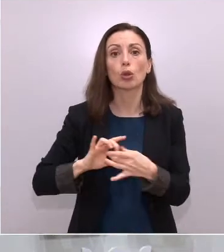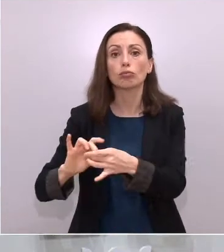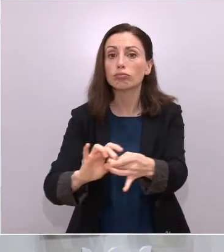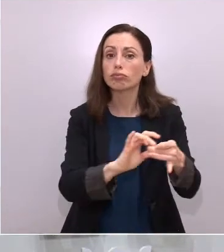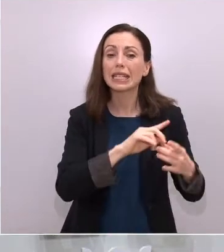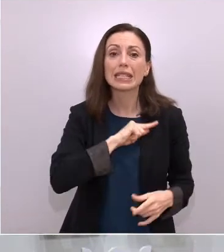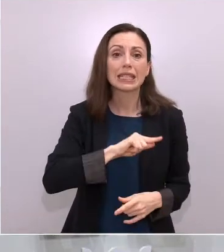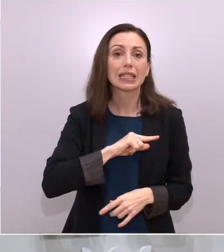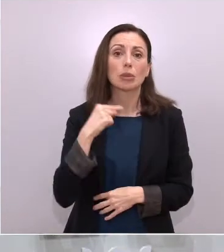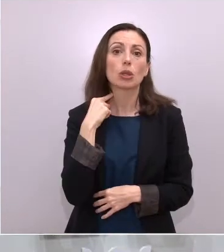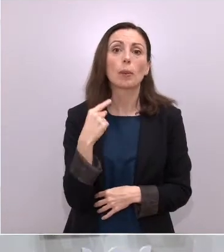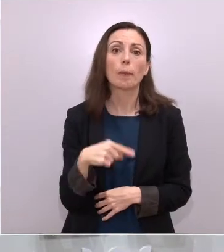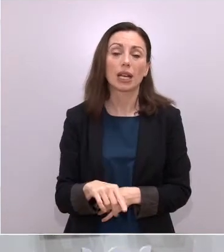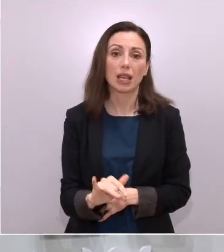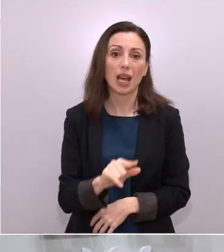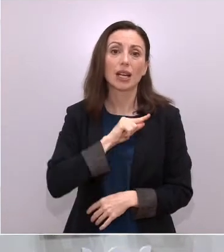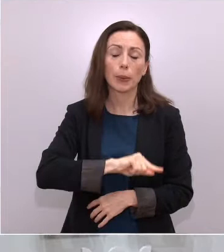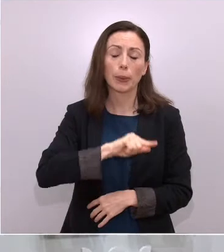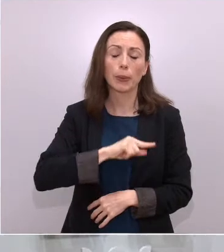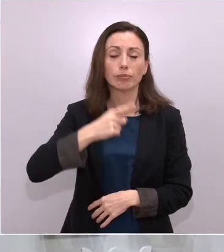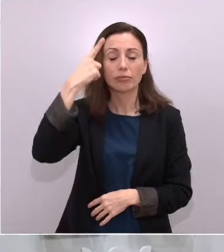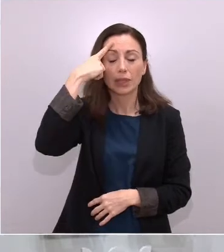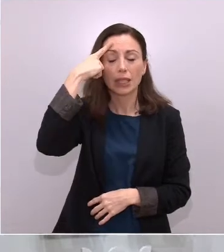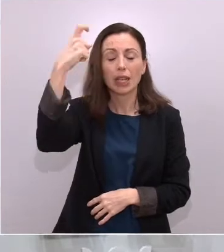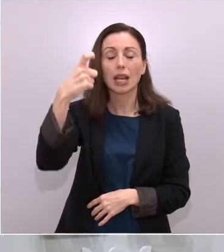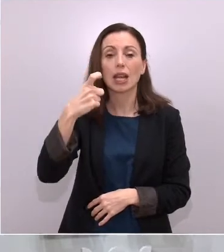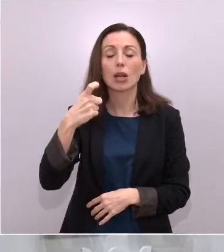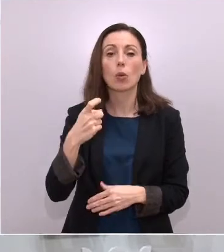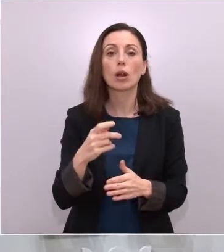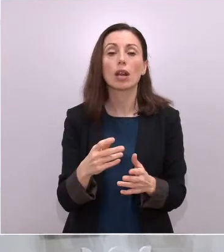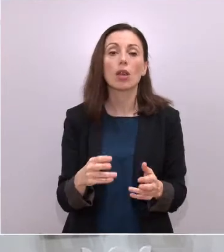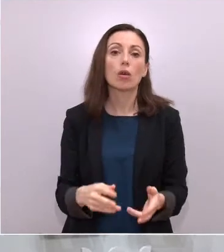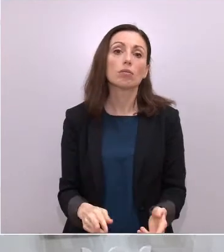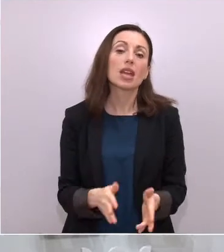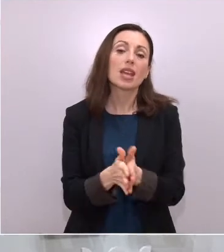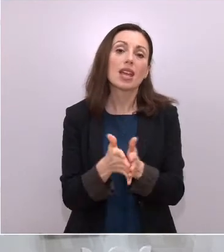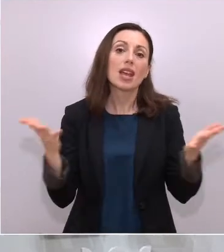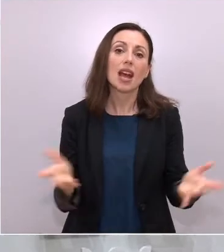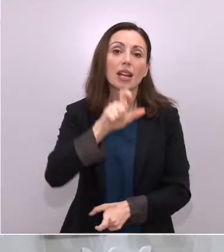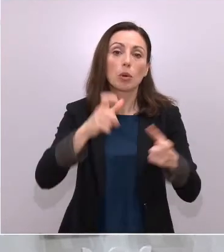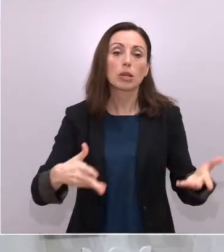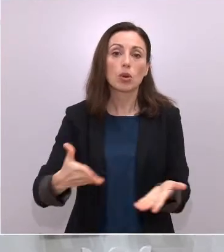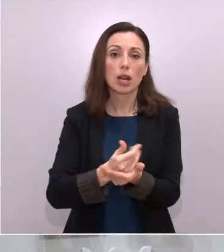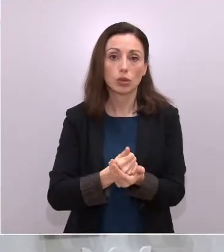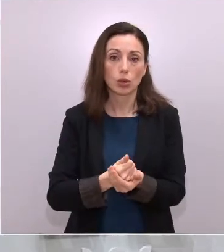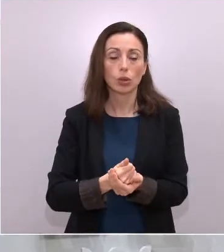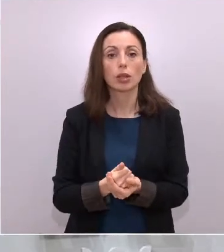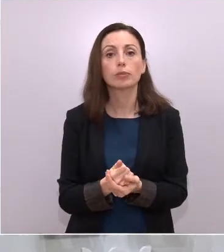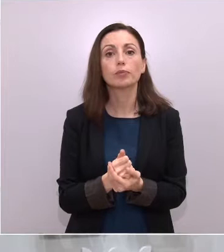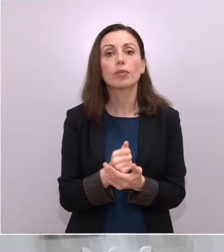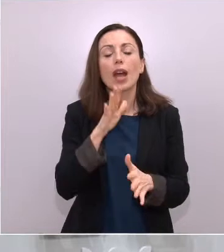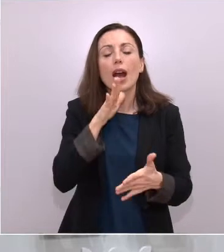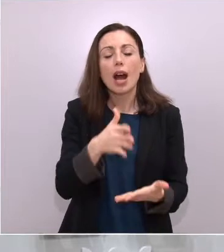perdido. Vaya para ellos el recuerdo y el ánimo de todos los murcianos. Afrontamos una